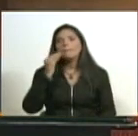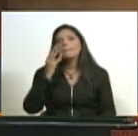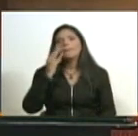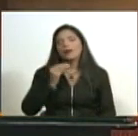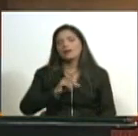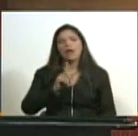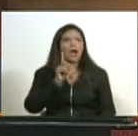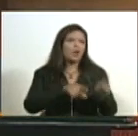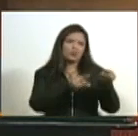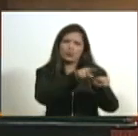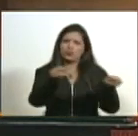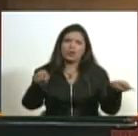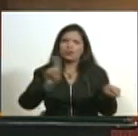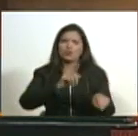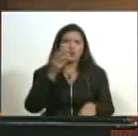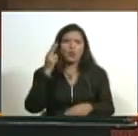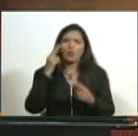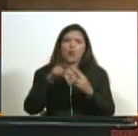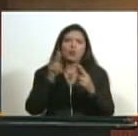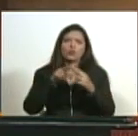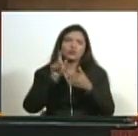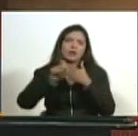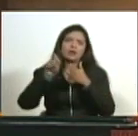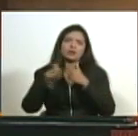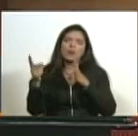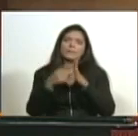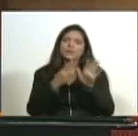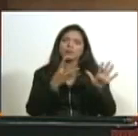muchos de ustedes, el proceso constituyente del 99, ¿verdad?